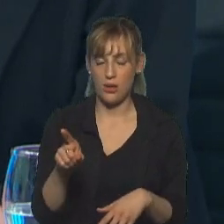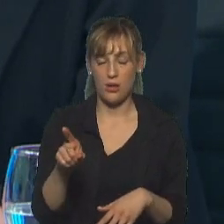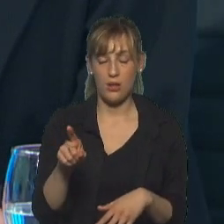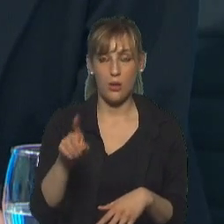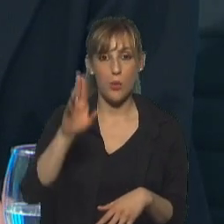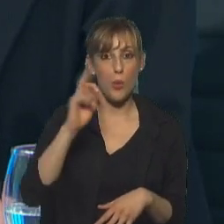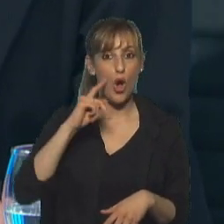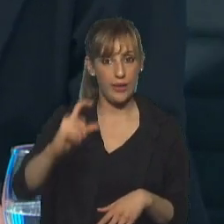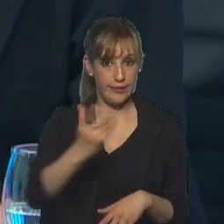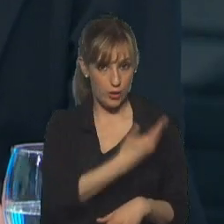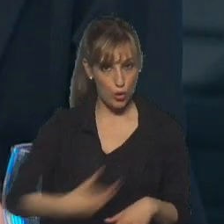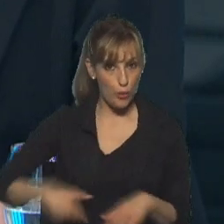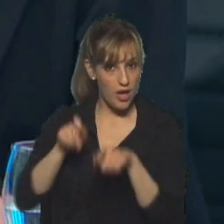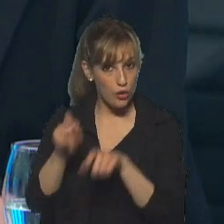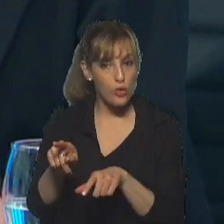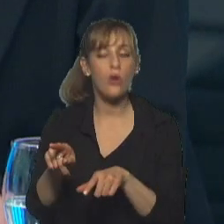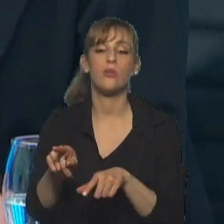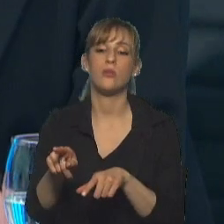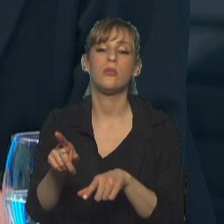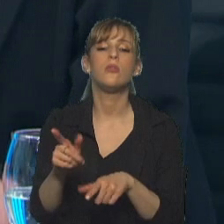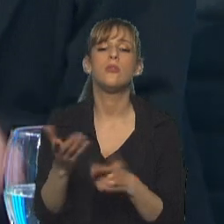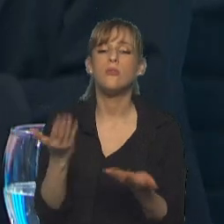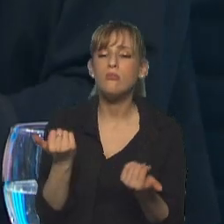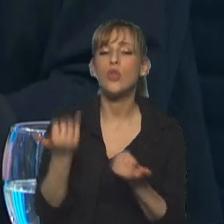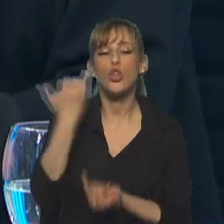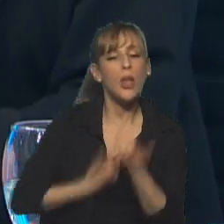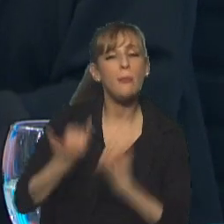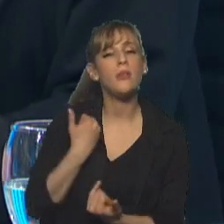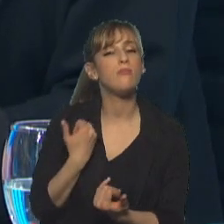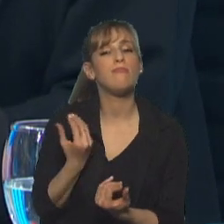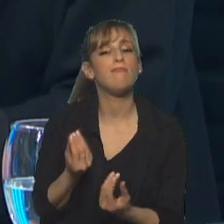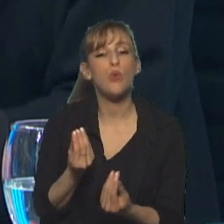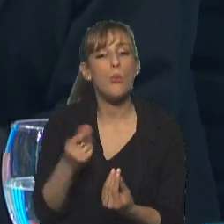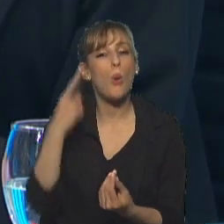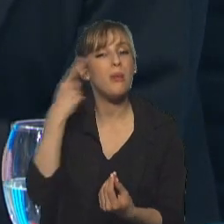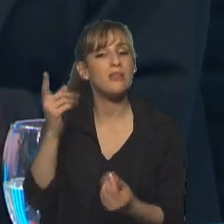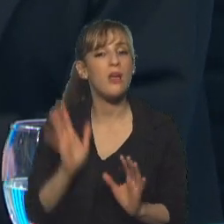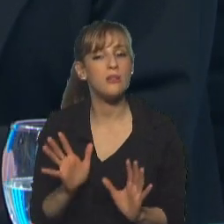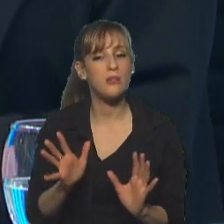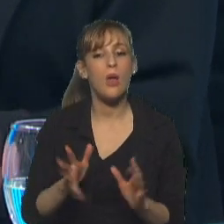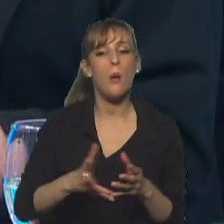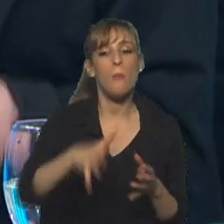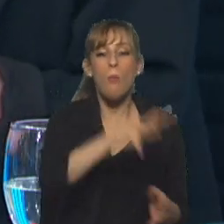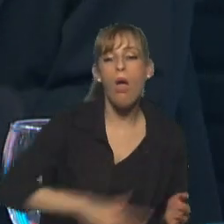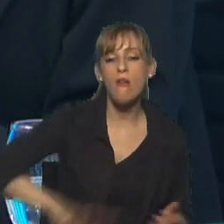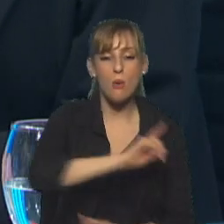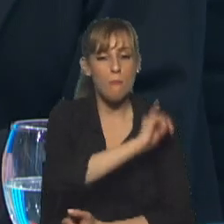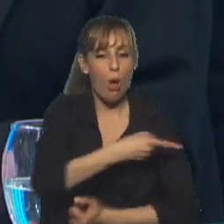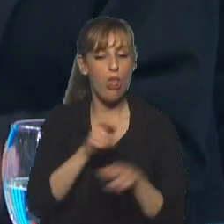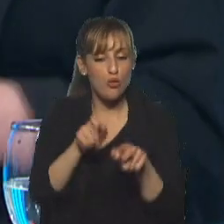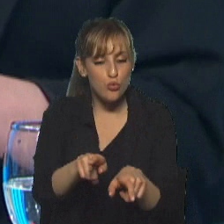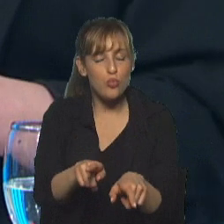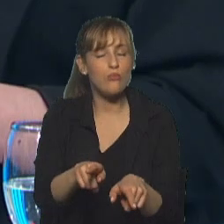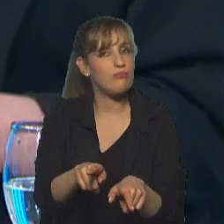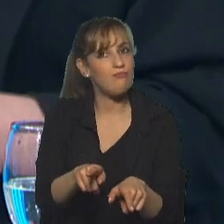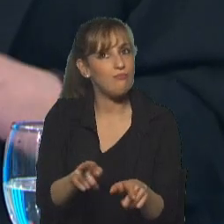quería preguntarte, ¿cómo crees que se construye poder popular con una situación adversa en las instituciones, dentro del Parlamento?